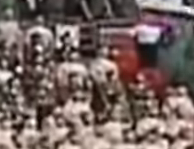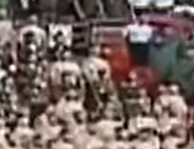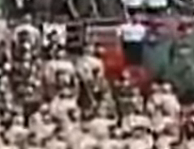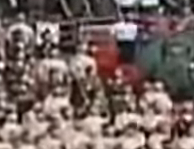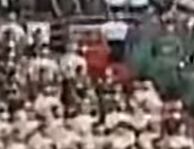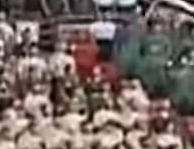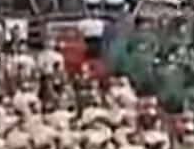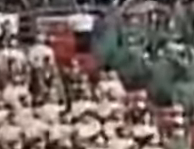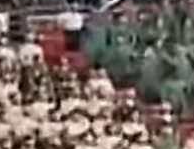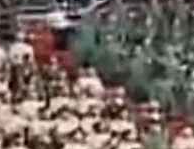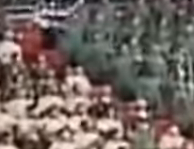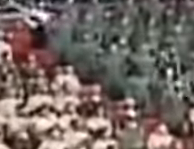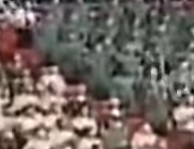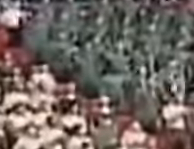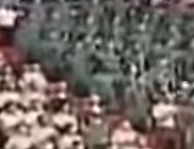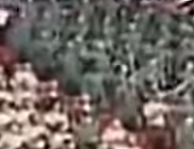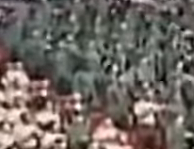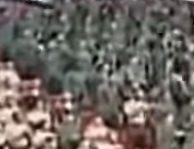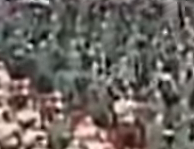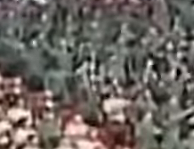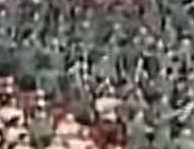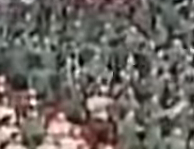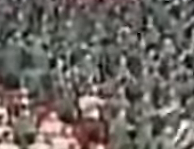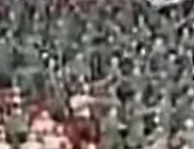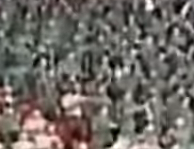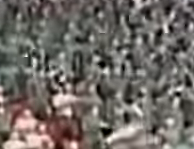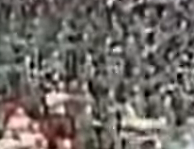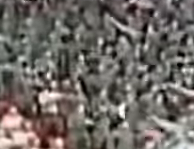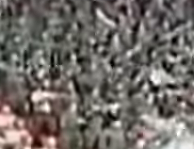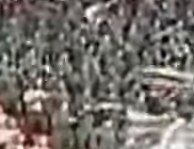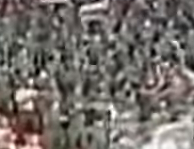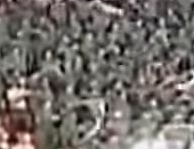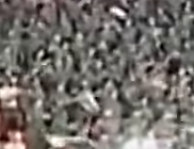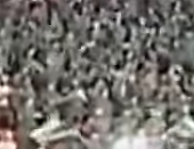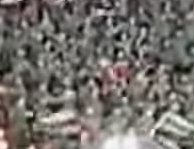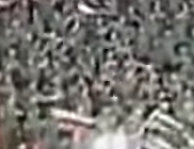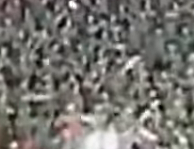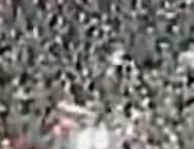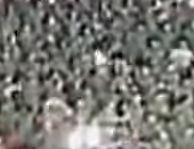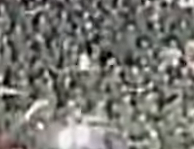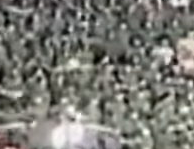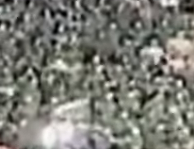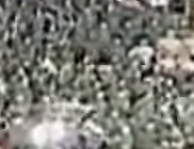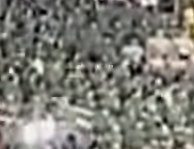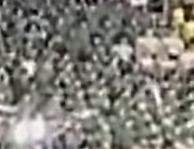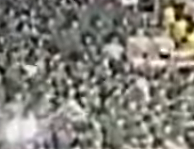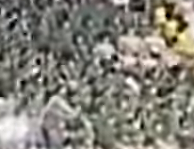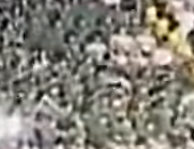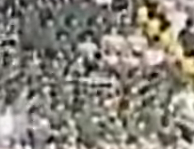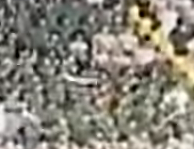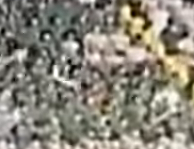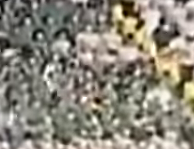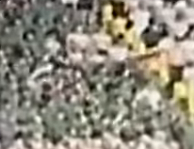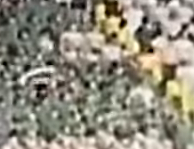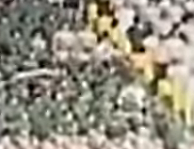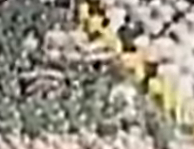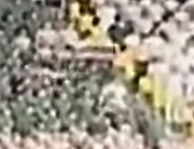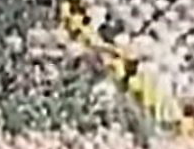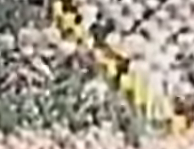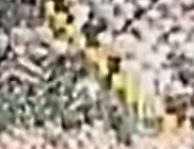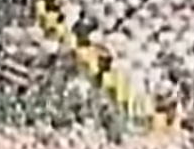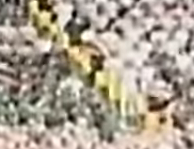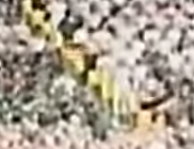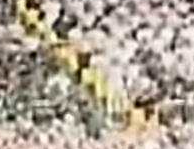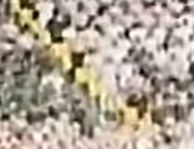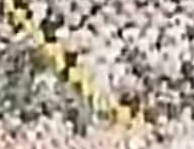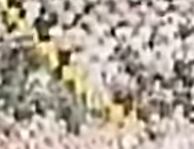mi comandante supremo se enfrentó con gran valor, con sobrada gallardía y coraje por montón. El año